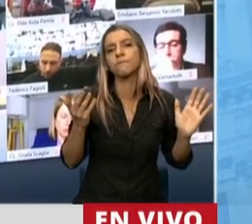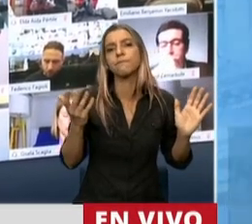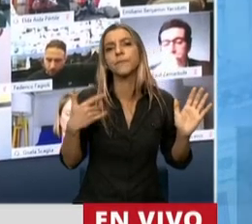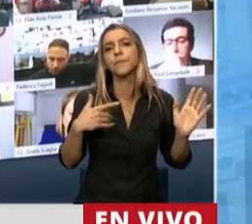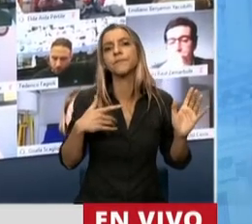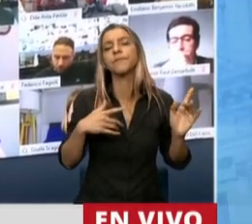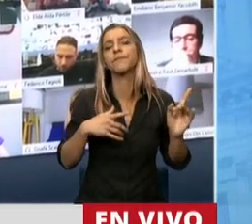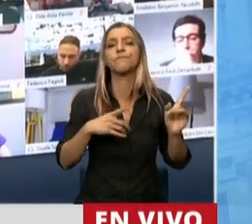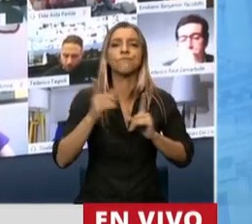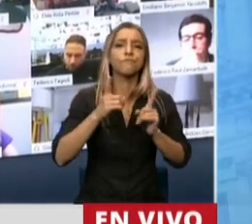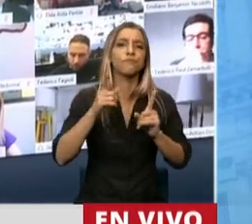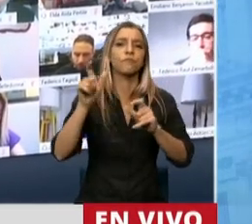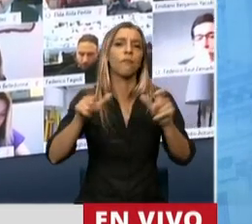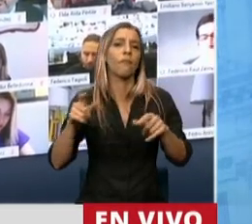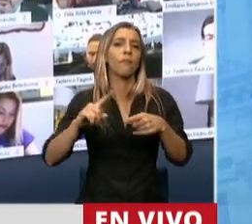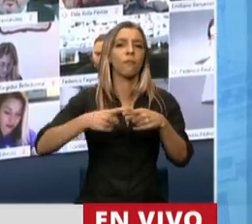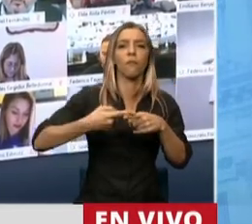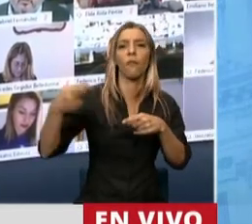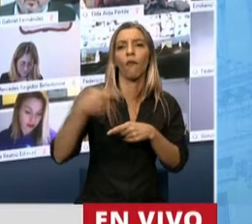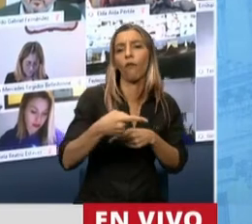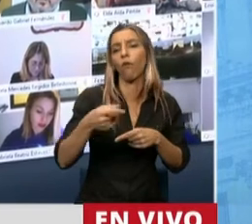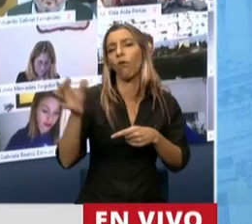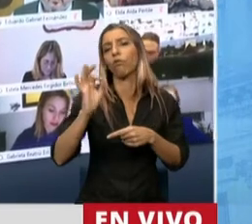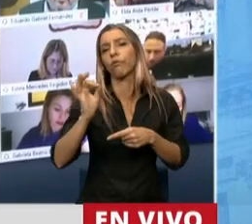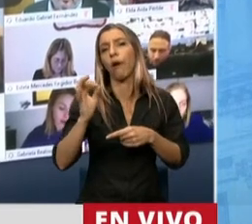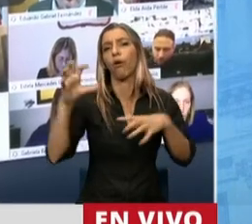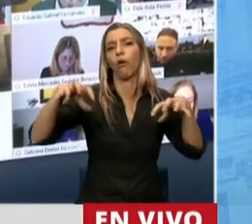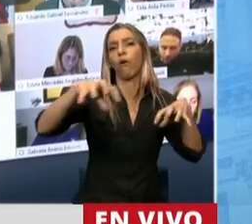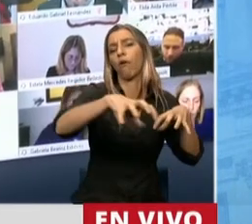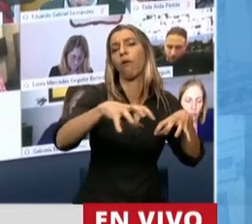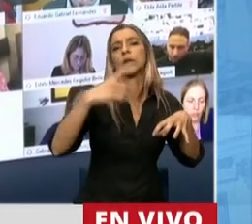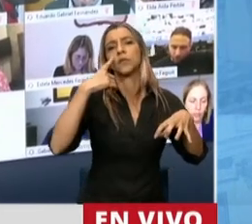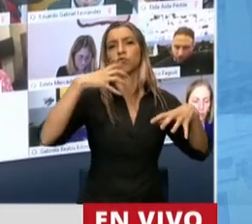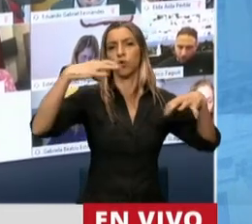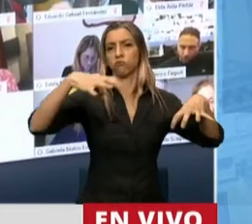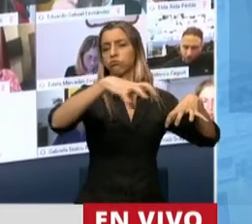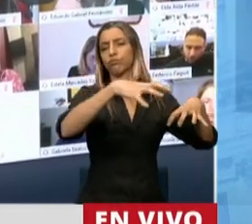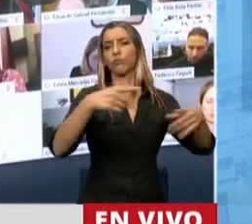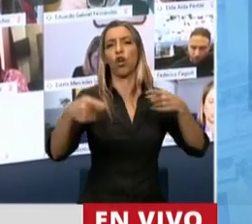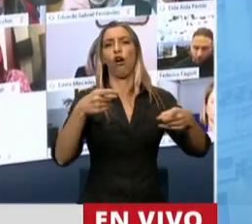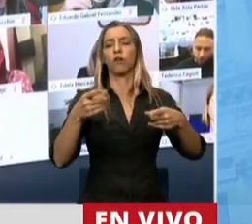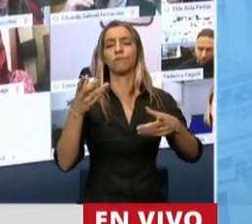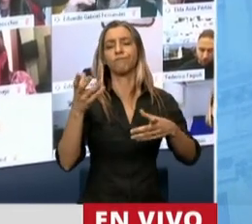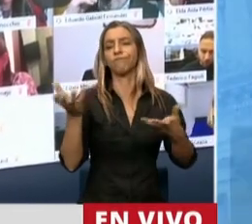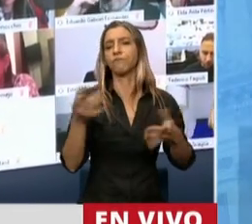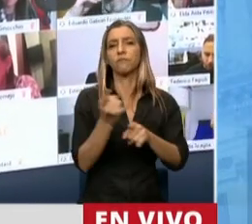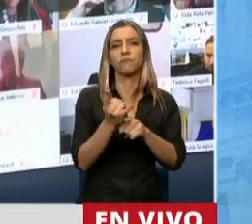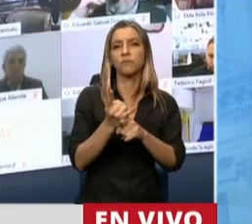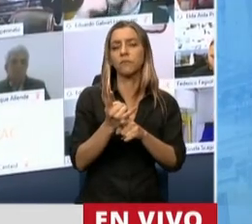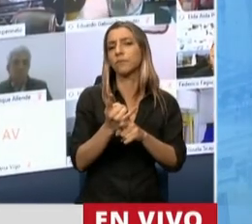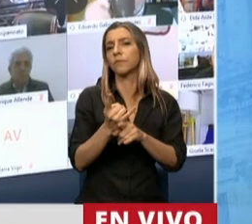los antipolíticas, los que atacan a las instituciones, reflejan los aspectos